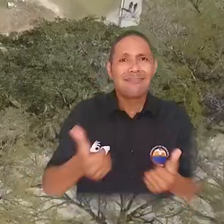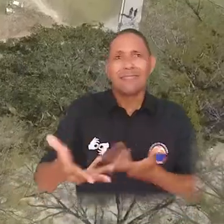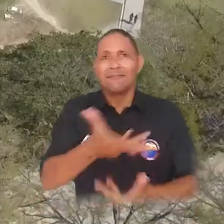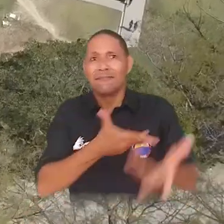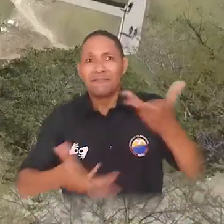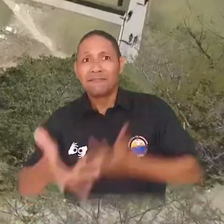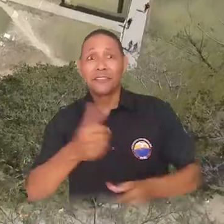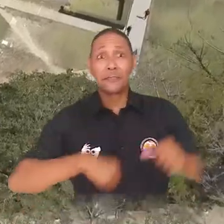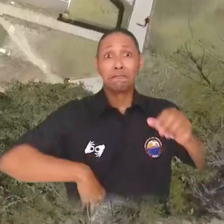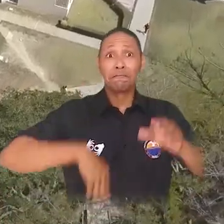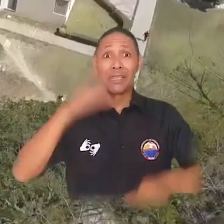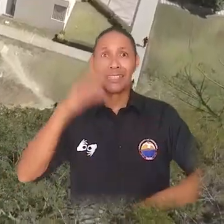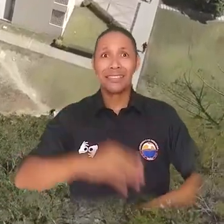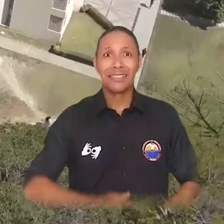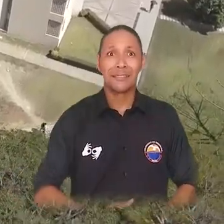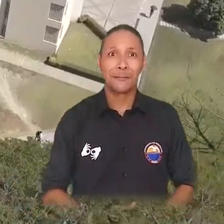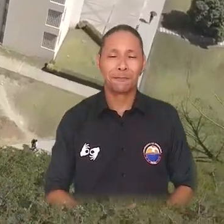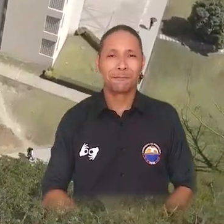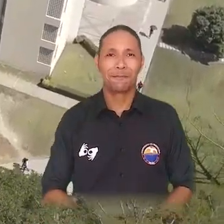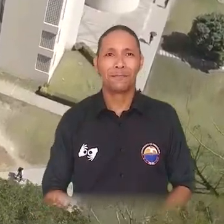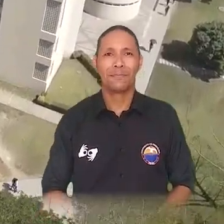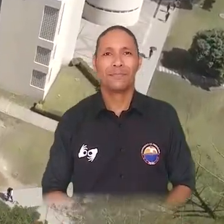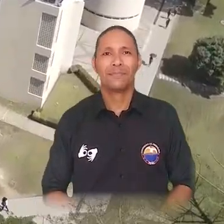nos encontramos.